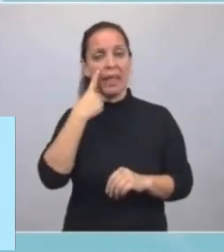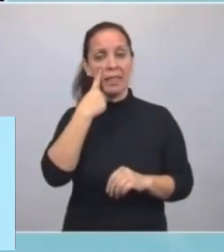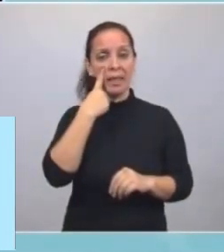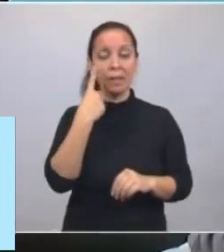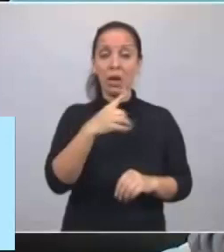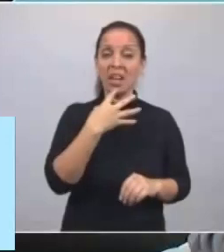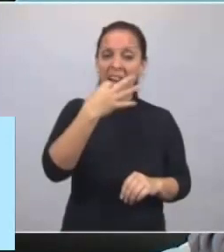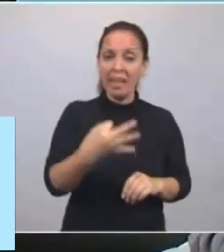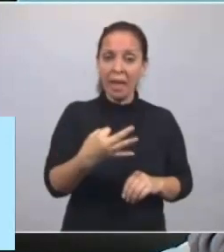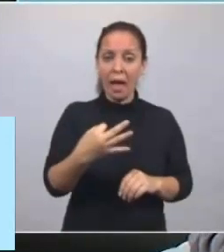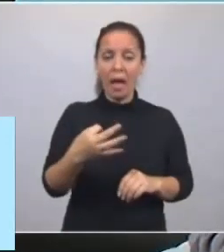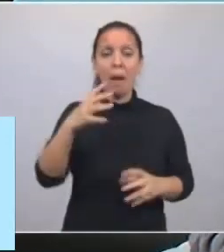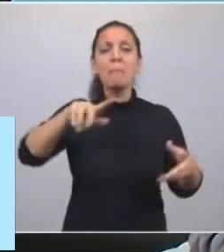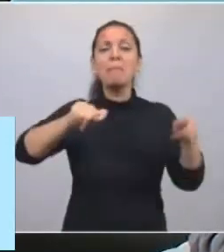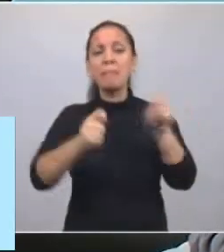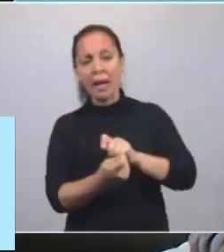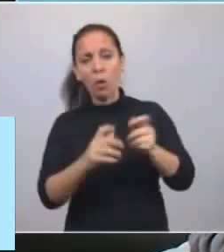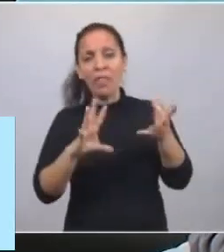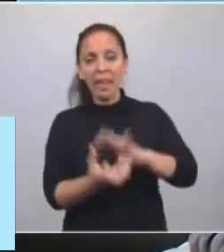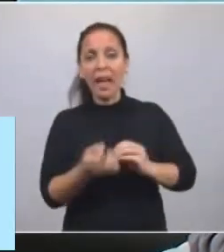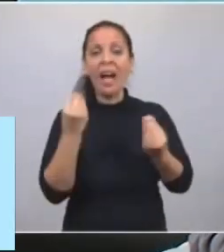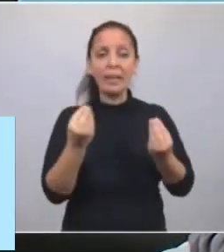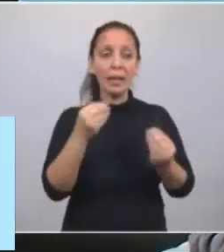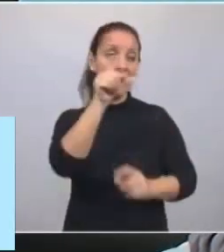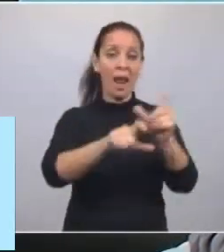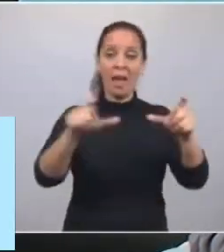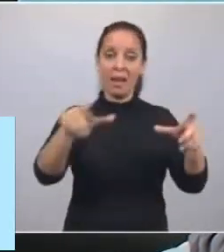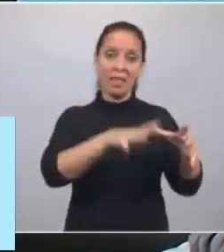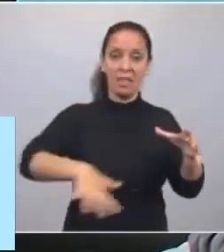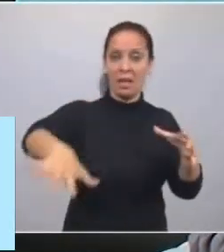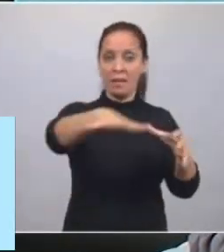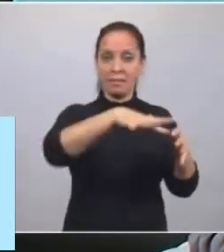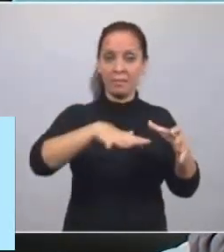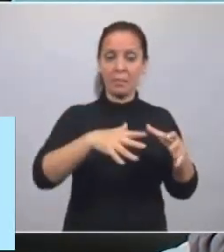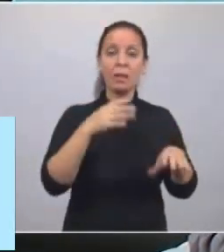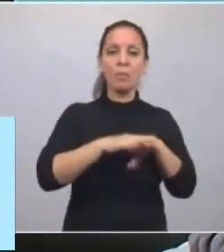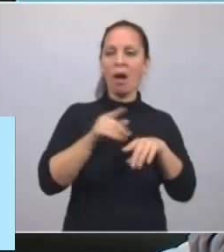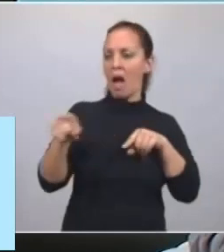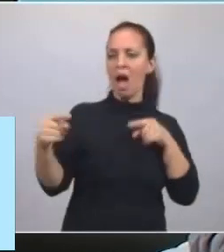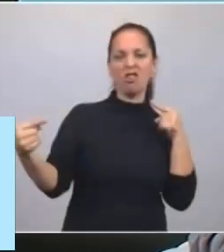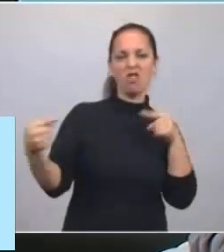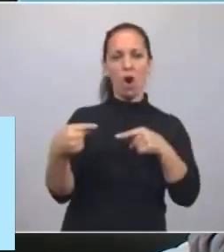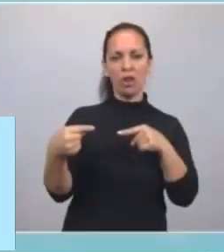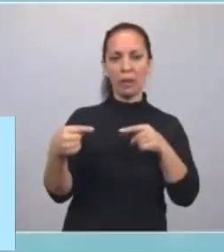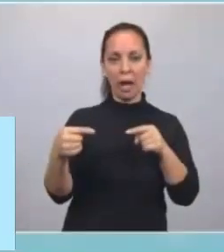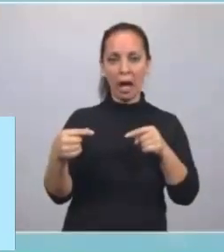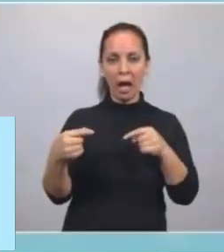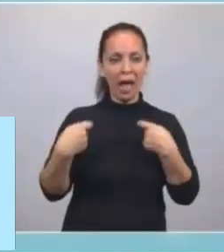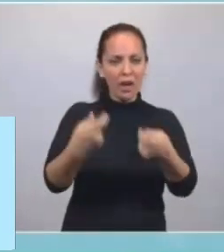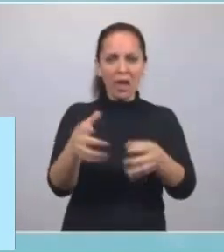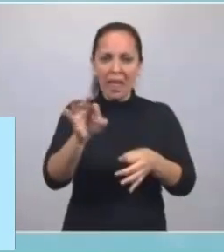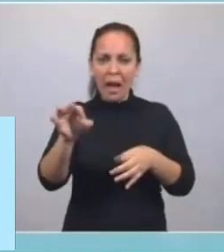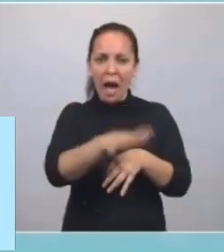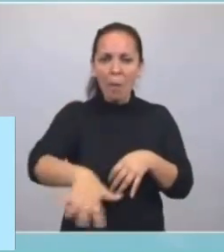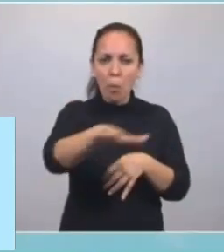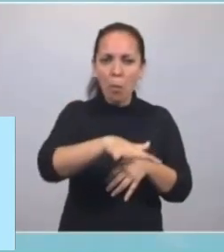es perjudicar a los y la bonaerenses a pueblos enteros por por privarlos de de obras de